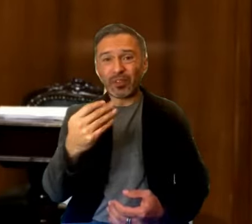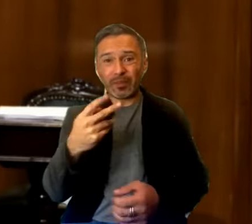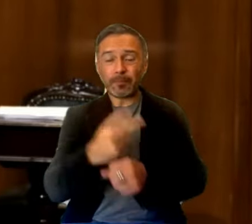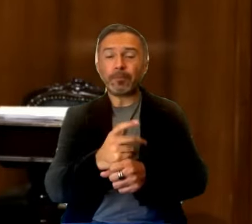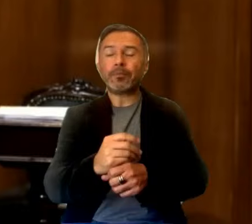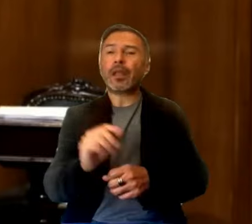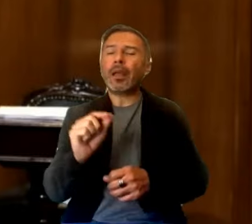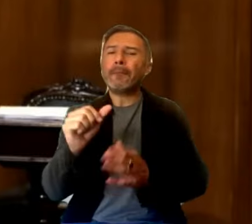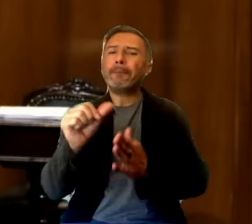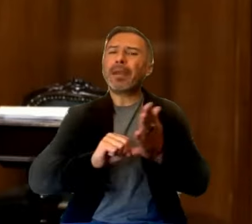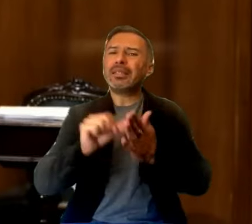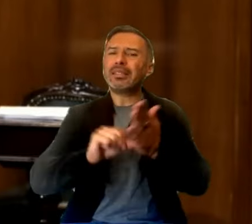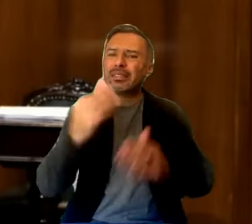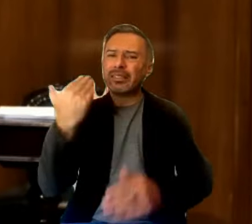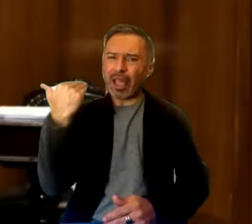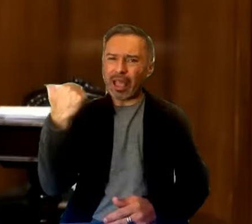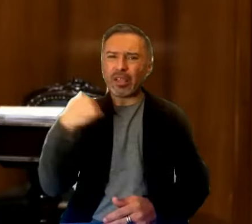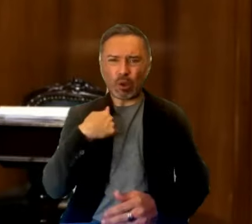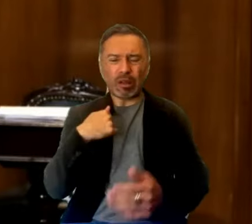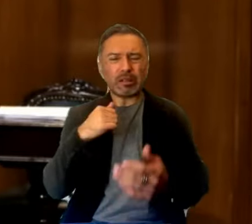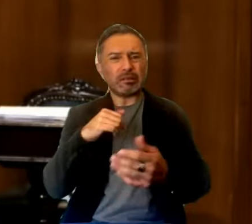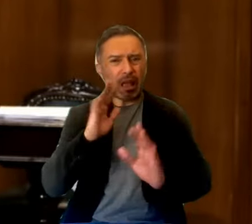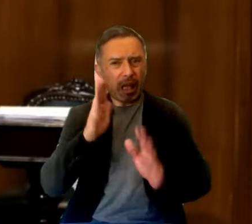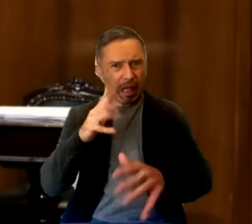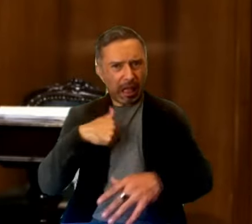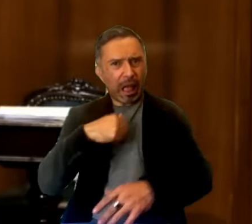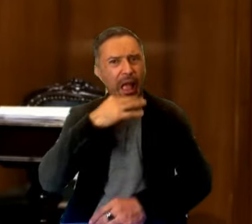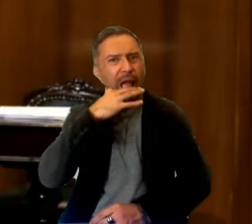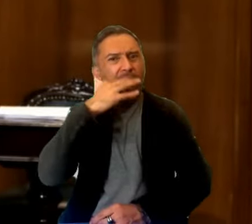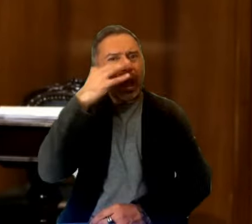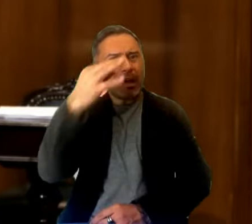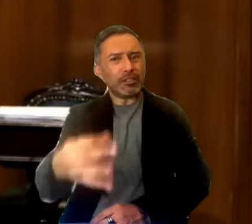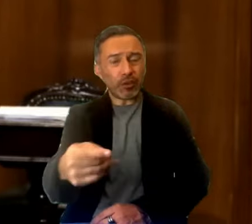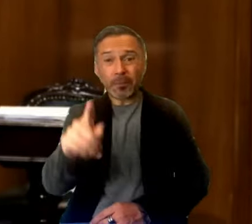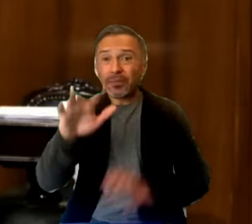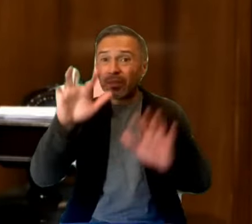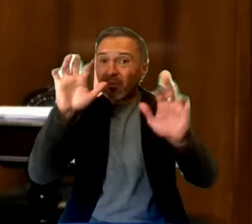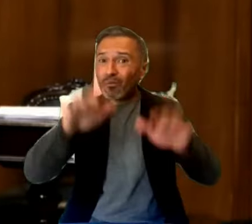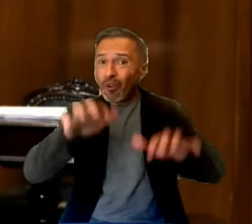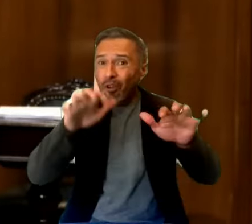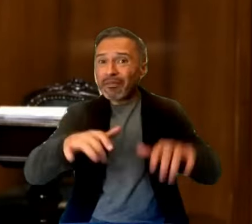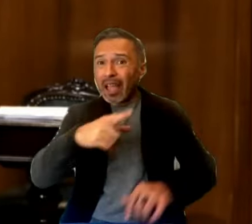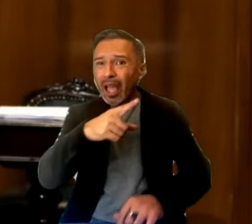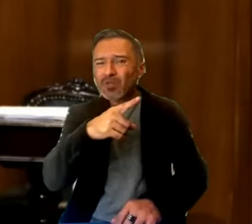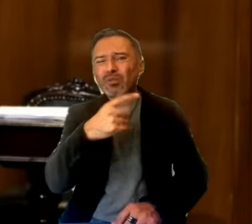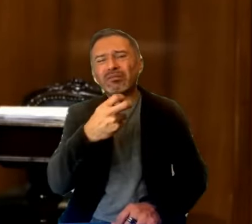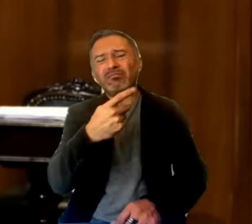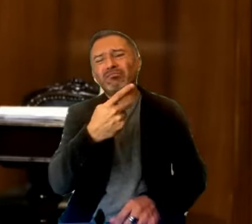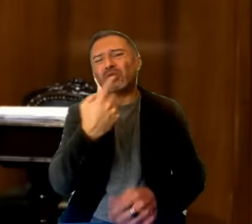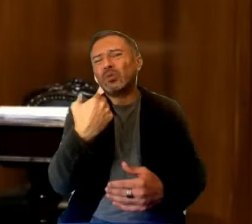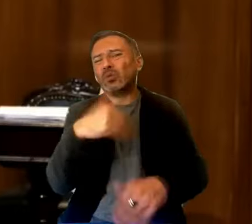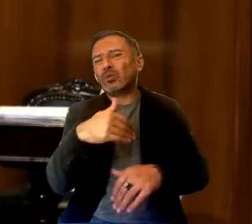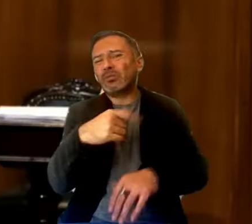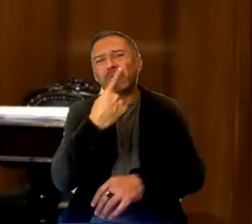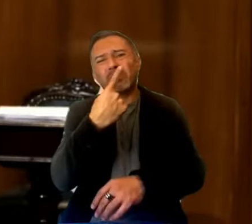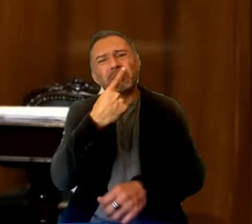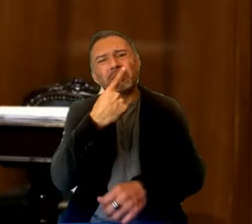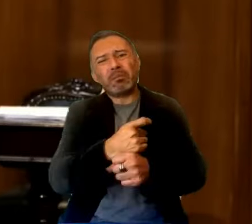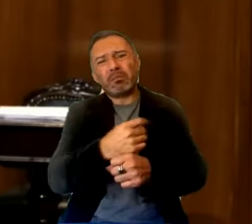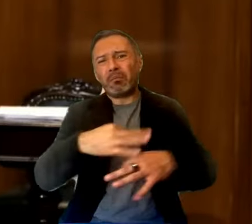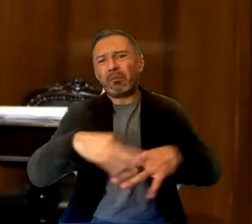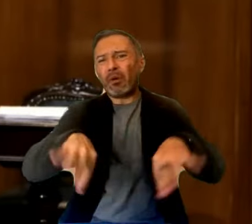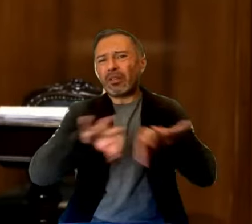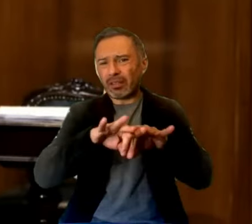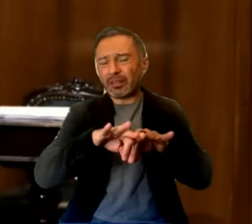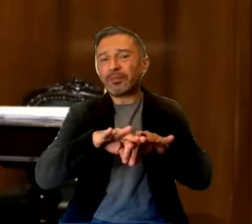algunos meses, el agua pluvial es una de las claves. El agua pluvial que se va en la